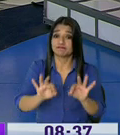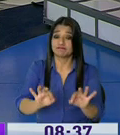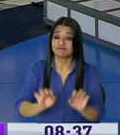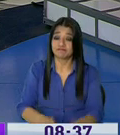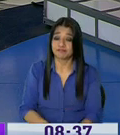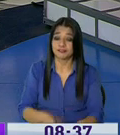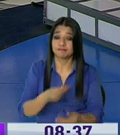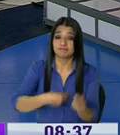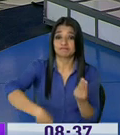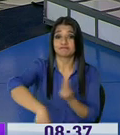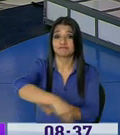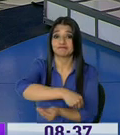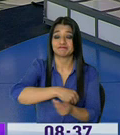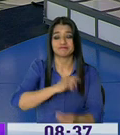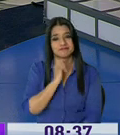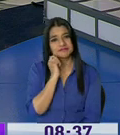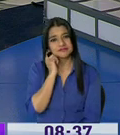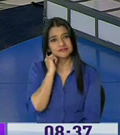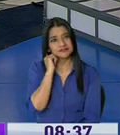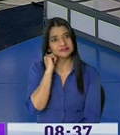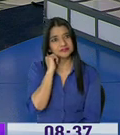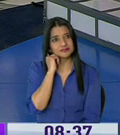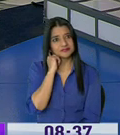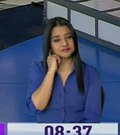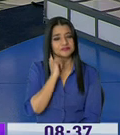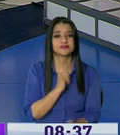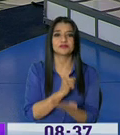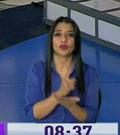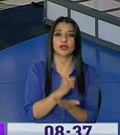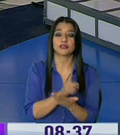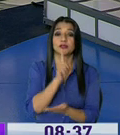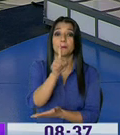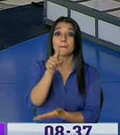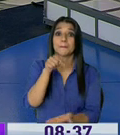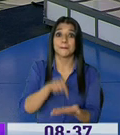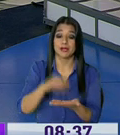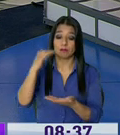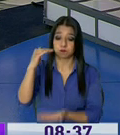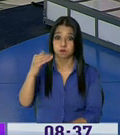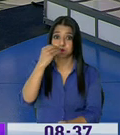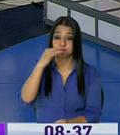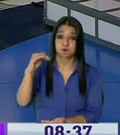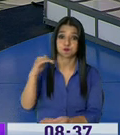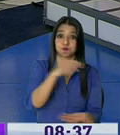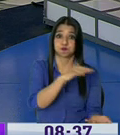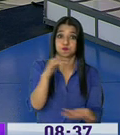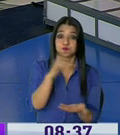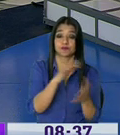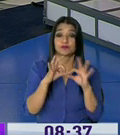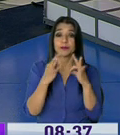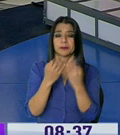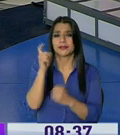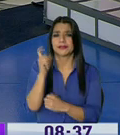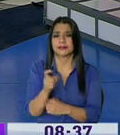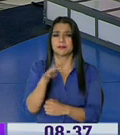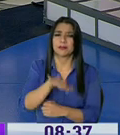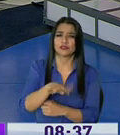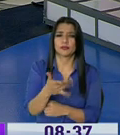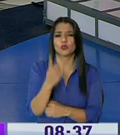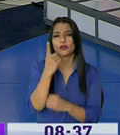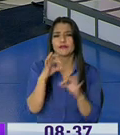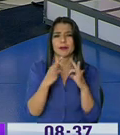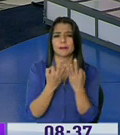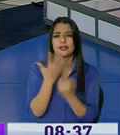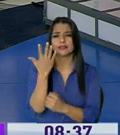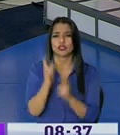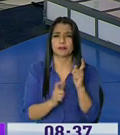exacto, parte de. Por eso esos 1,000 kits de alimentos que constan de todo lo que una familia necesite, debe ser más o menos para una familia de 5